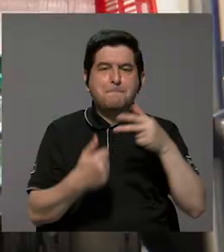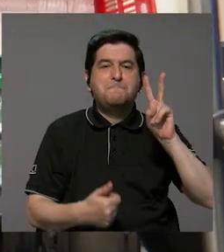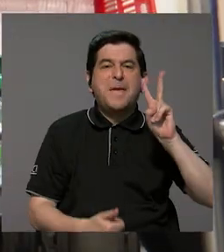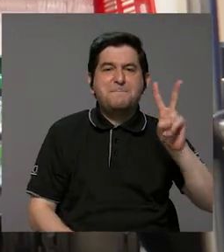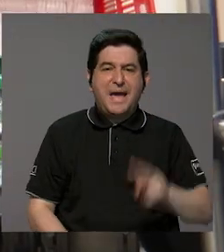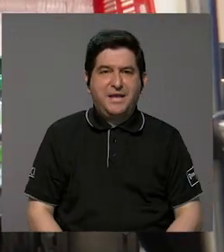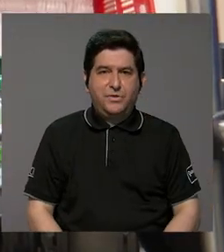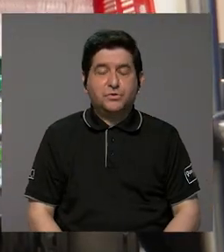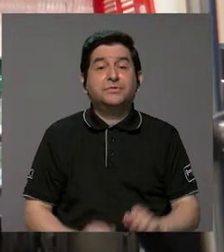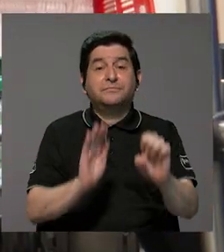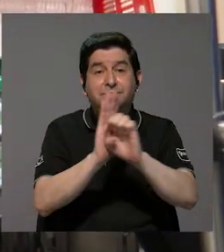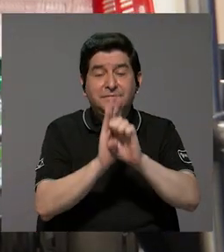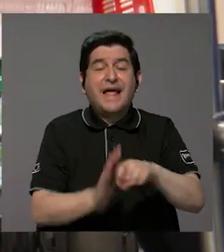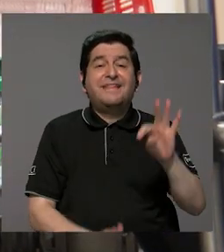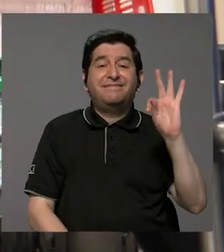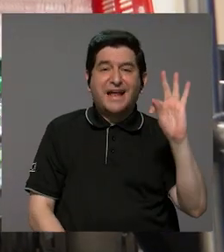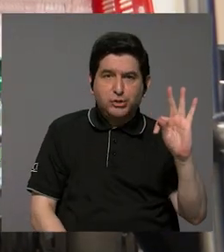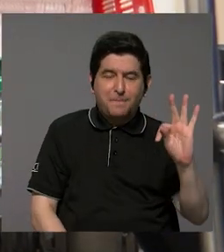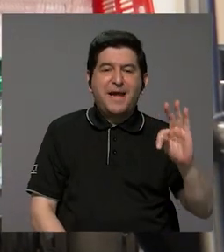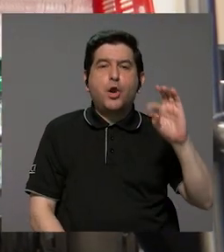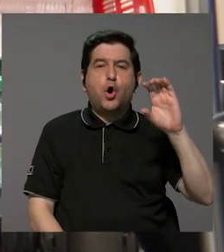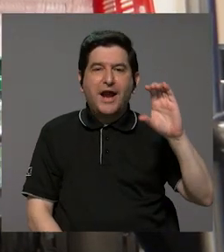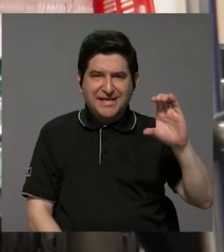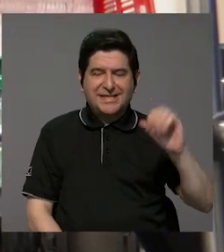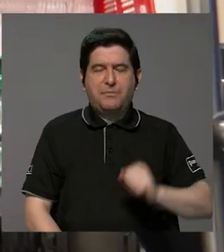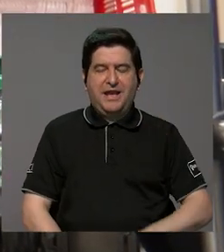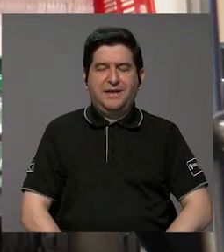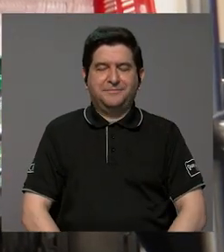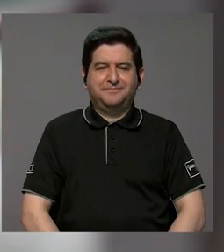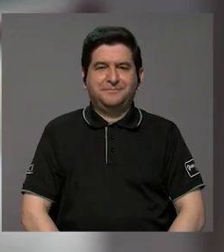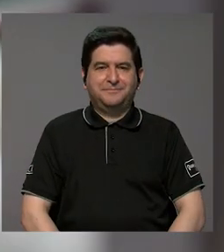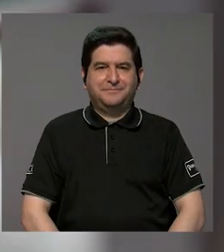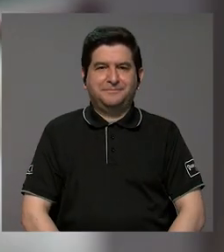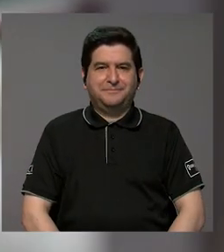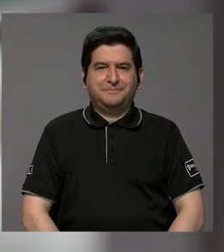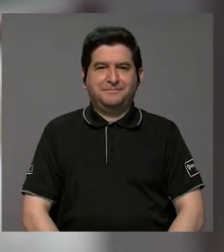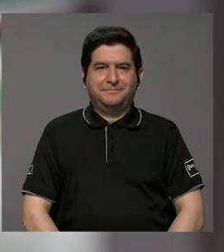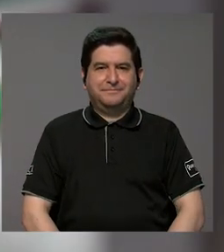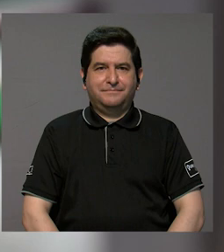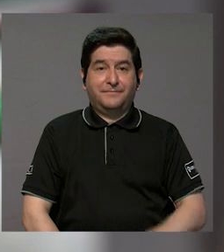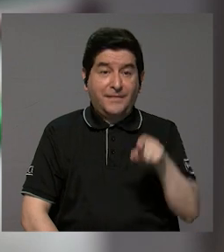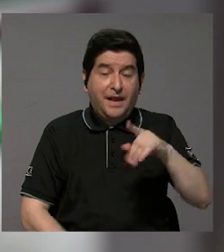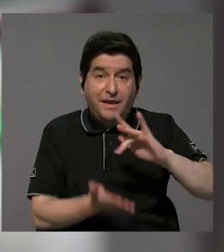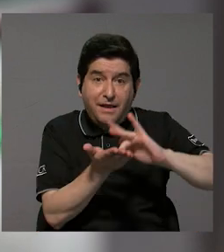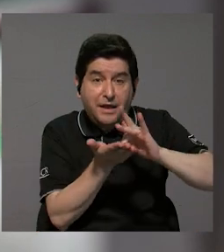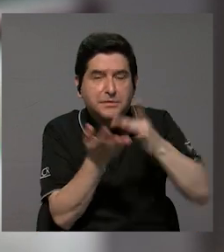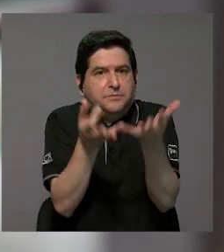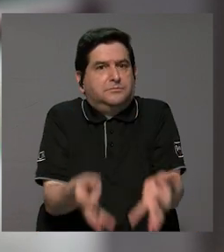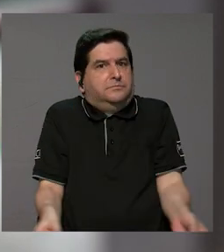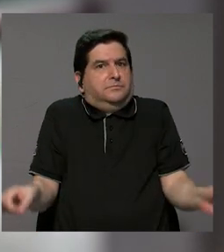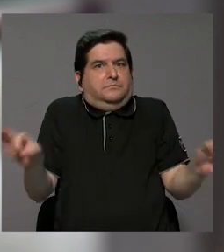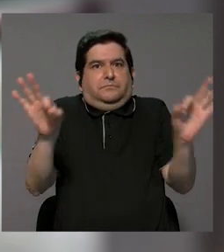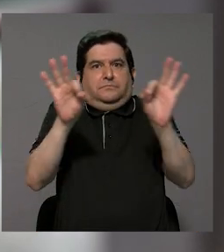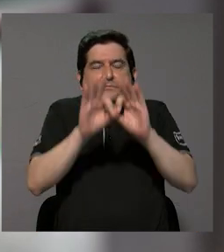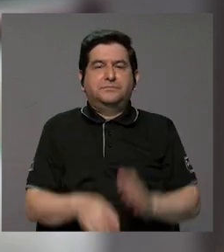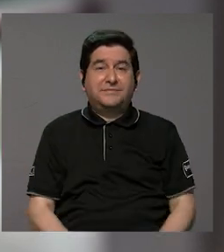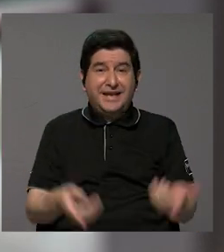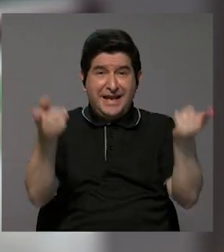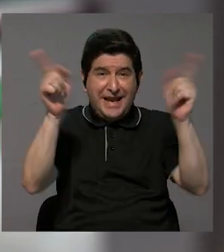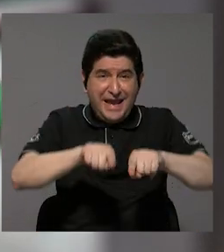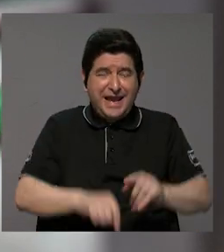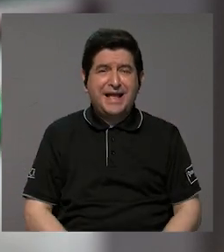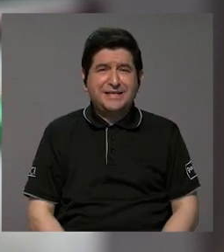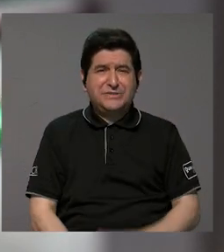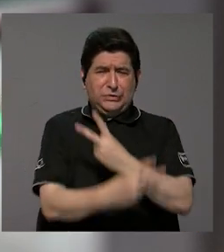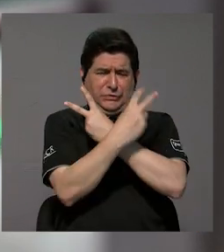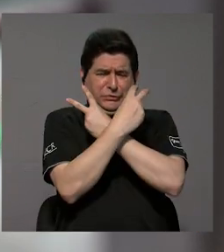los viperios, como por ejemplo terciopelo, cascabel, cascabel muda, tamagá. Ese fármaco es vital. En caso de